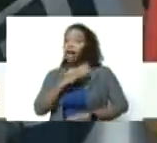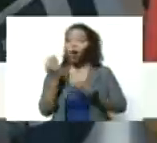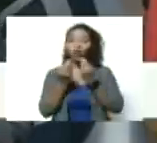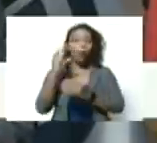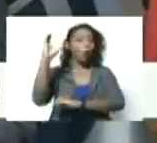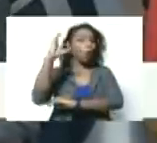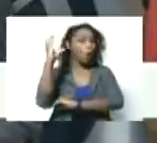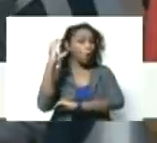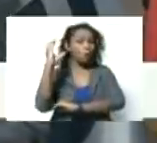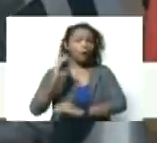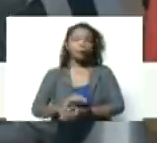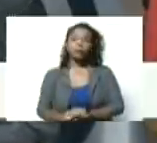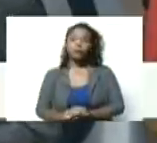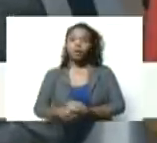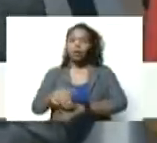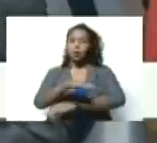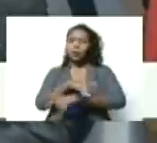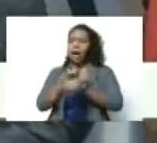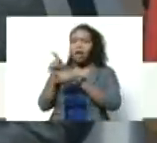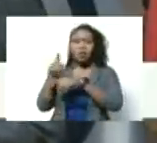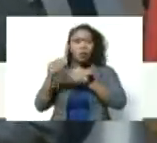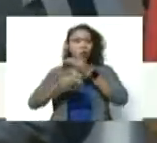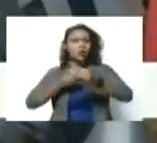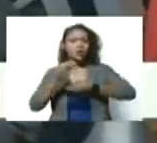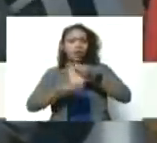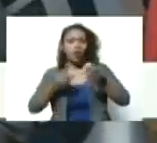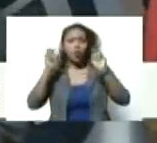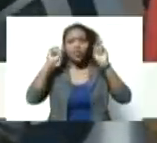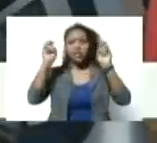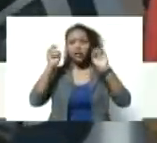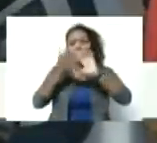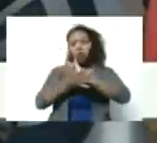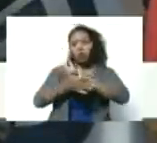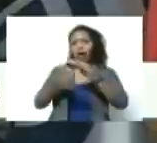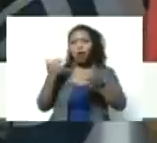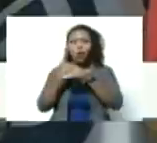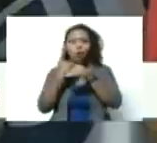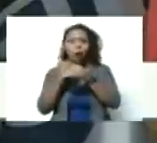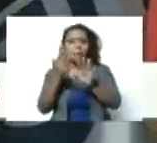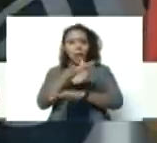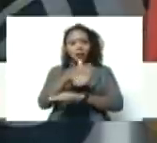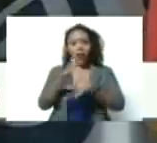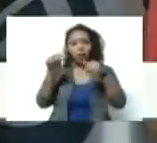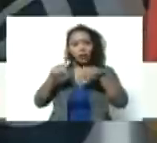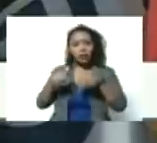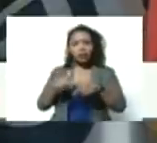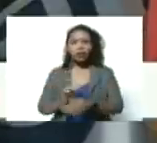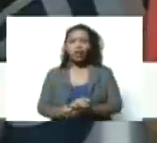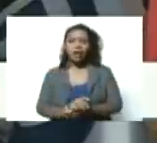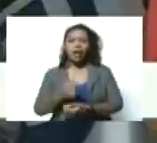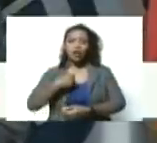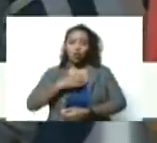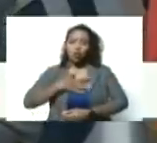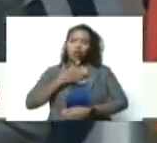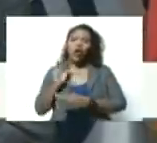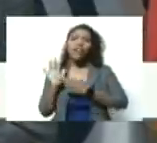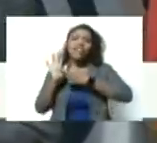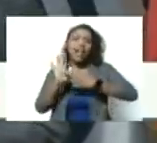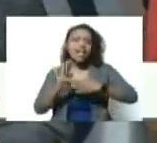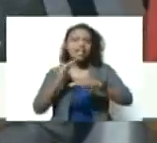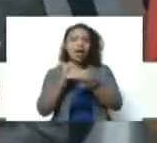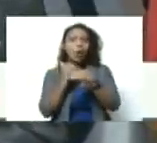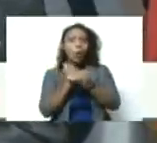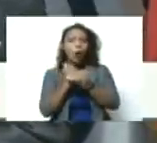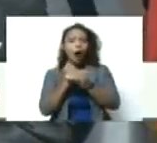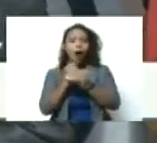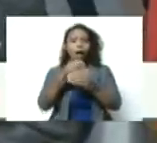Colombia, donde no fue un caso como este, que pudiera yo referirlo aislado